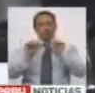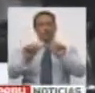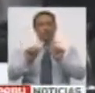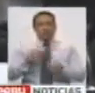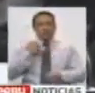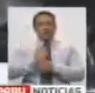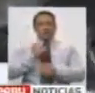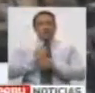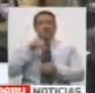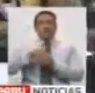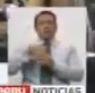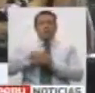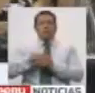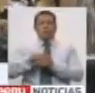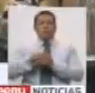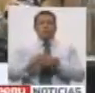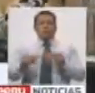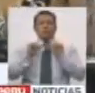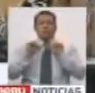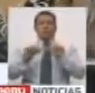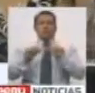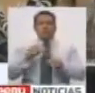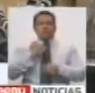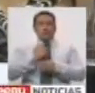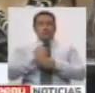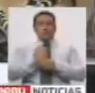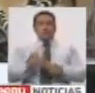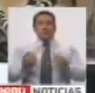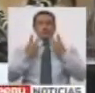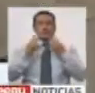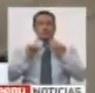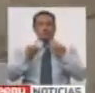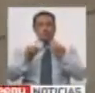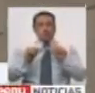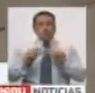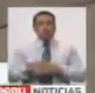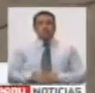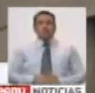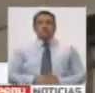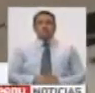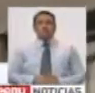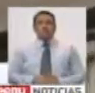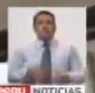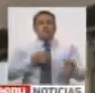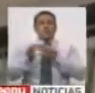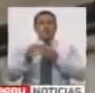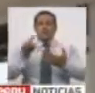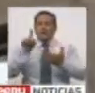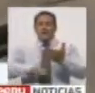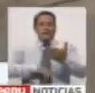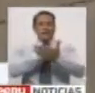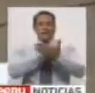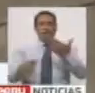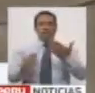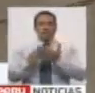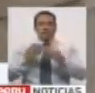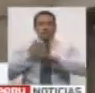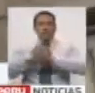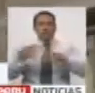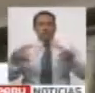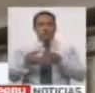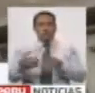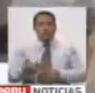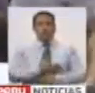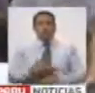la carrera electoral. Seguimos en carrera, la campaña continúa. Luego de declararse improcedente su fórmula